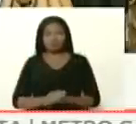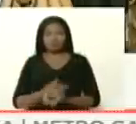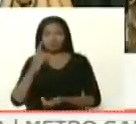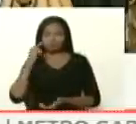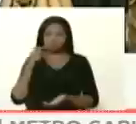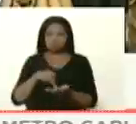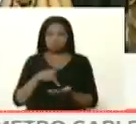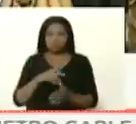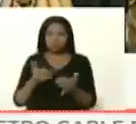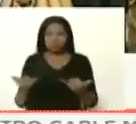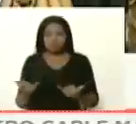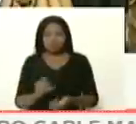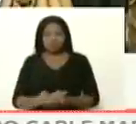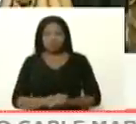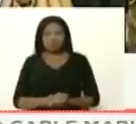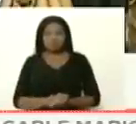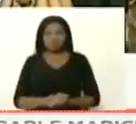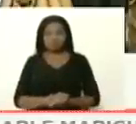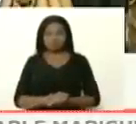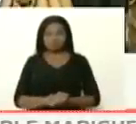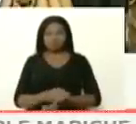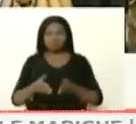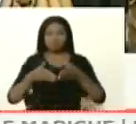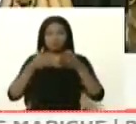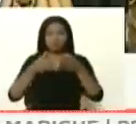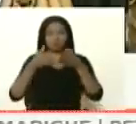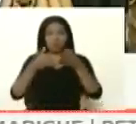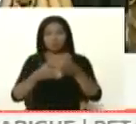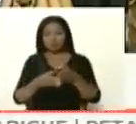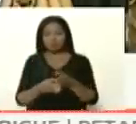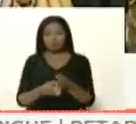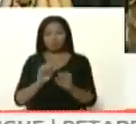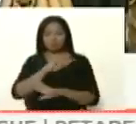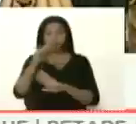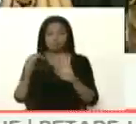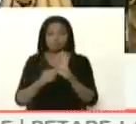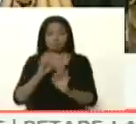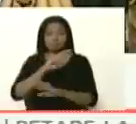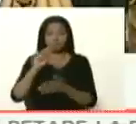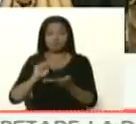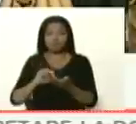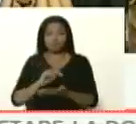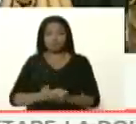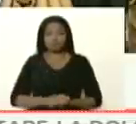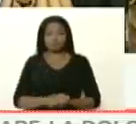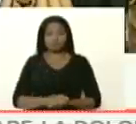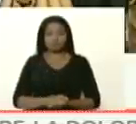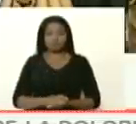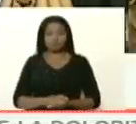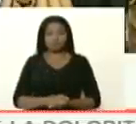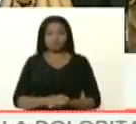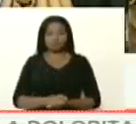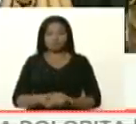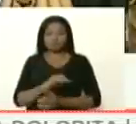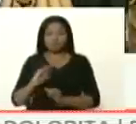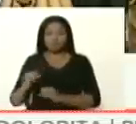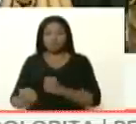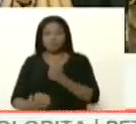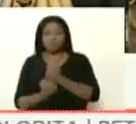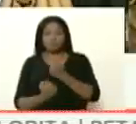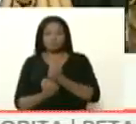eso, fíjense ustedes, estas embarcaciones son 100% nacional. Y con esta base